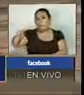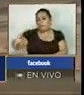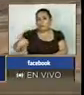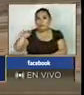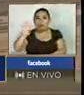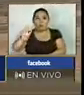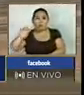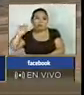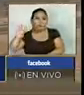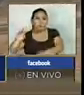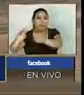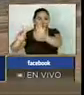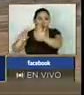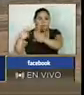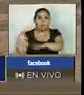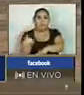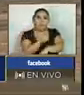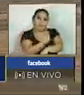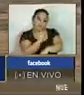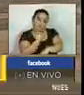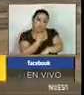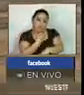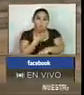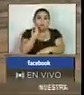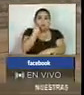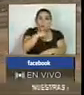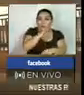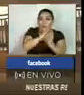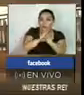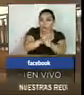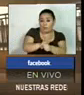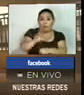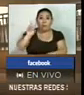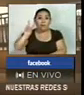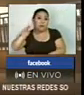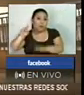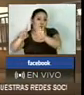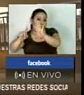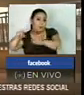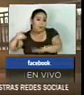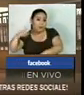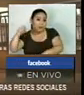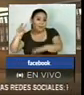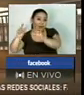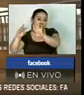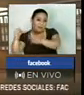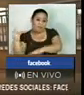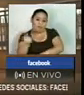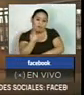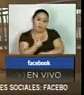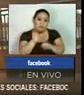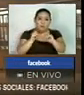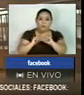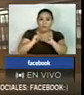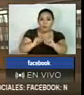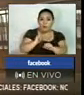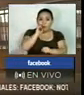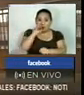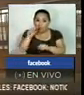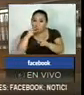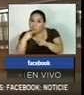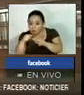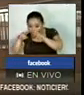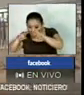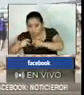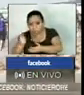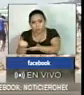447 casos confirmados y 26.070 muertes según la universidad Johns